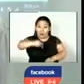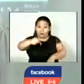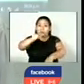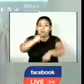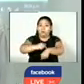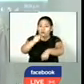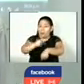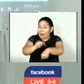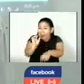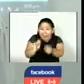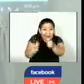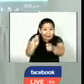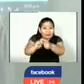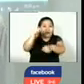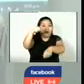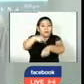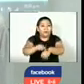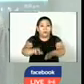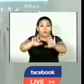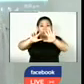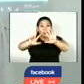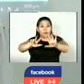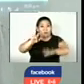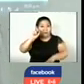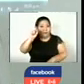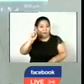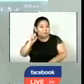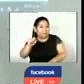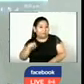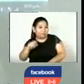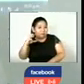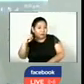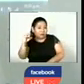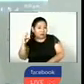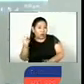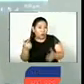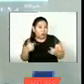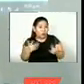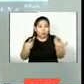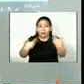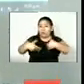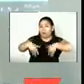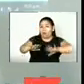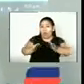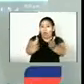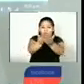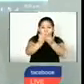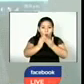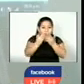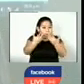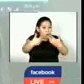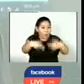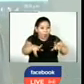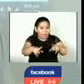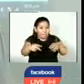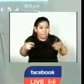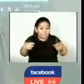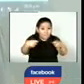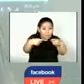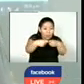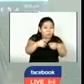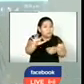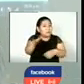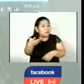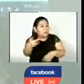precisos a las 8 de la noche estamos energizando el sistema y en 2